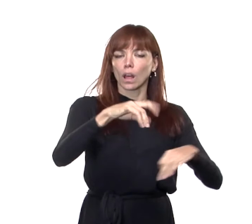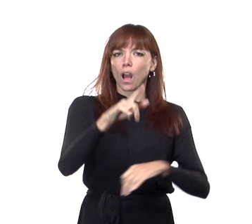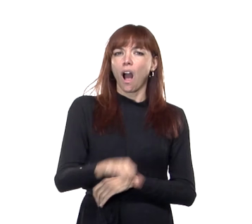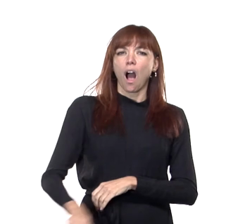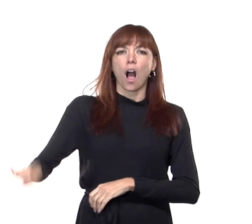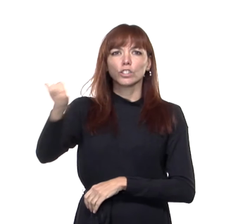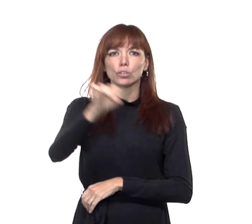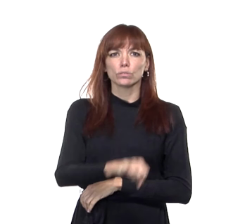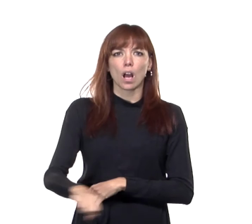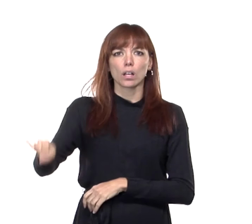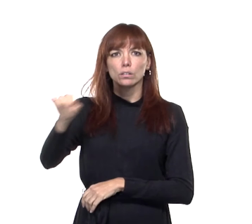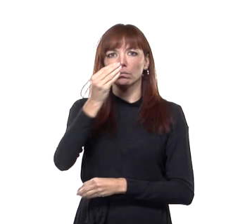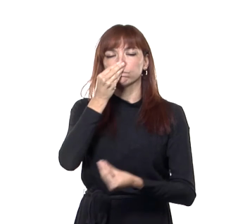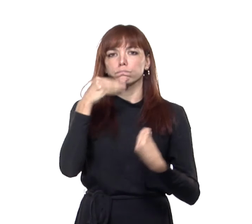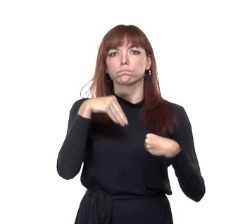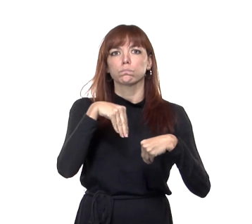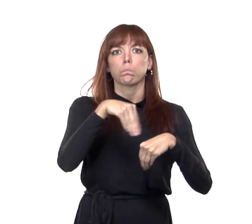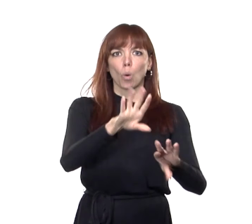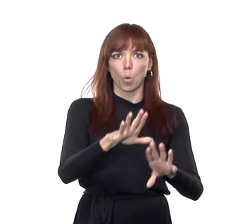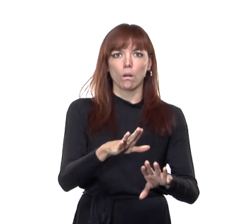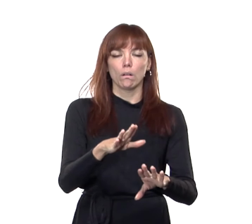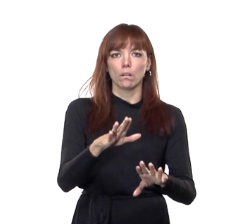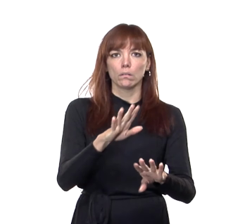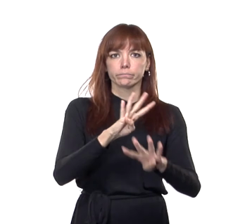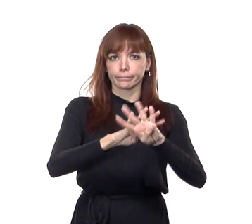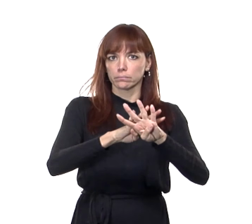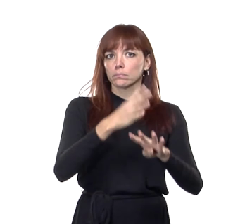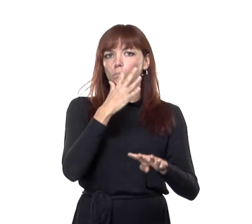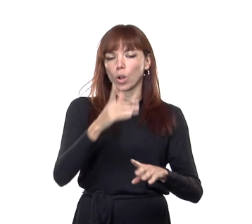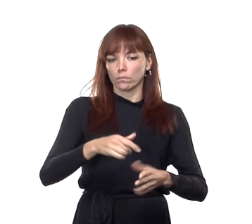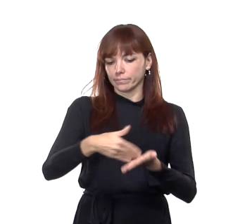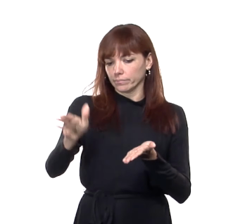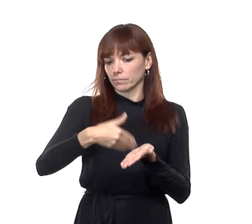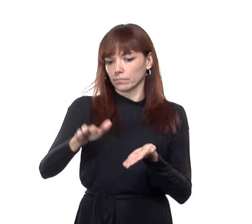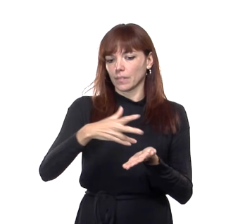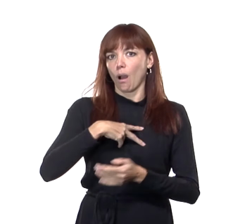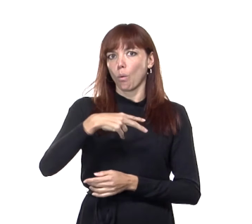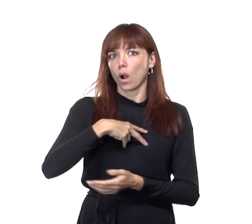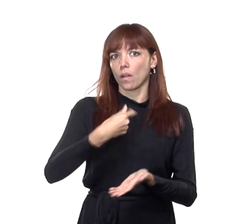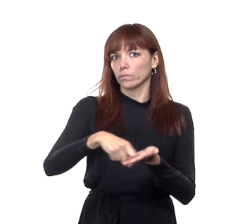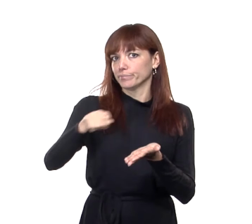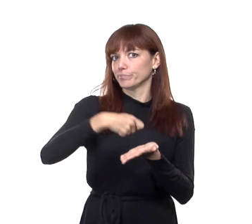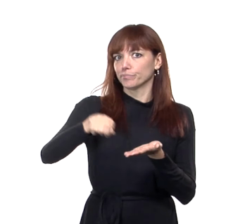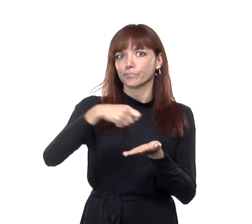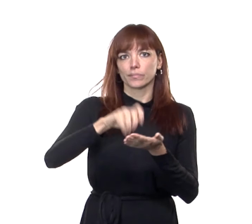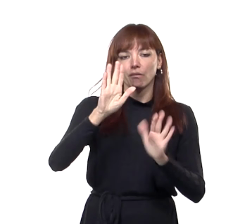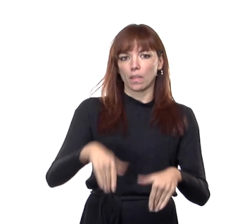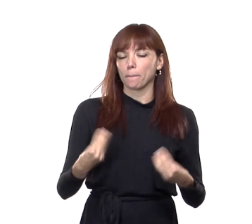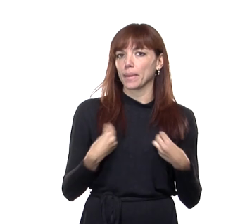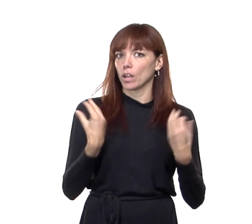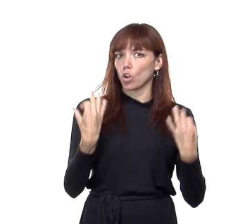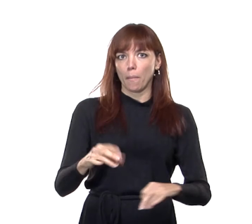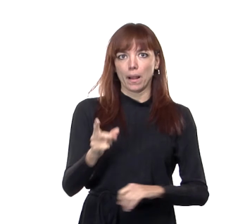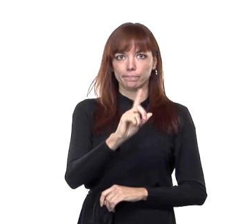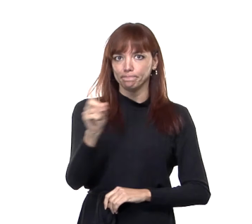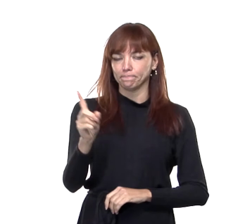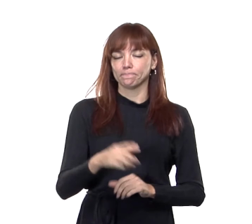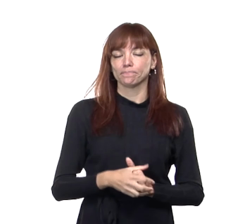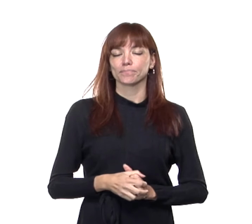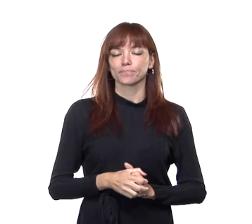tratando de probar su inocencia gastando miles de euros en abogados y no pudiendo tener una vida normal